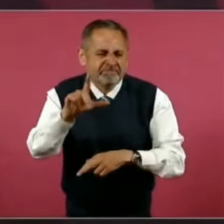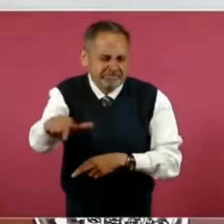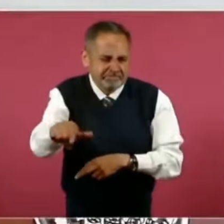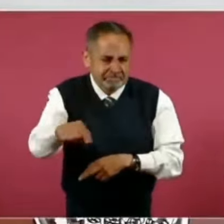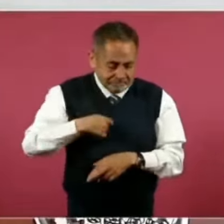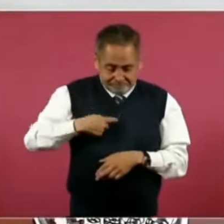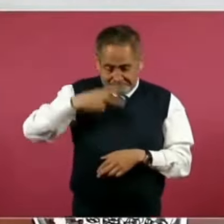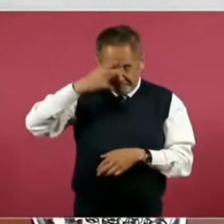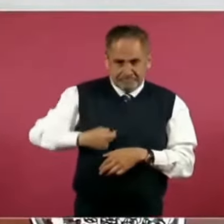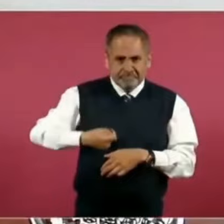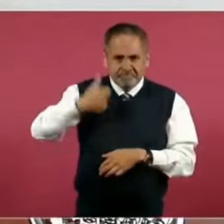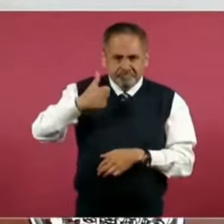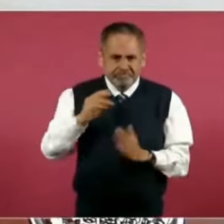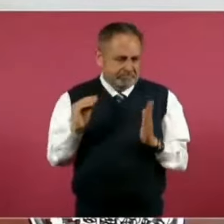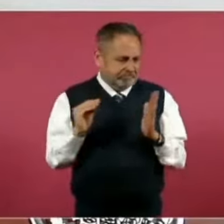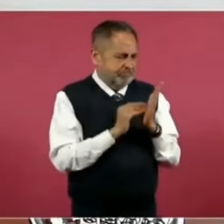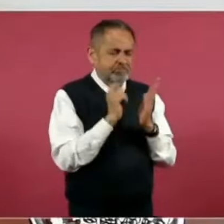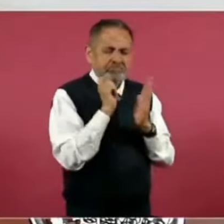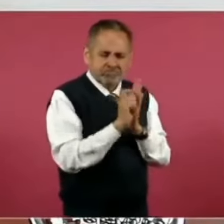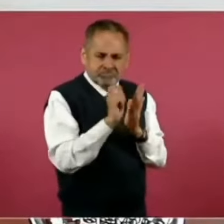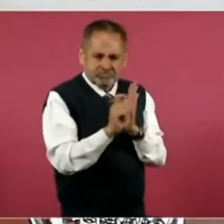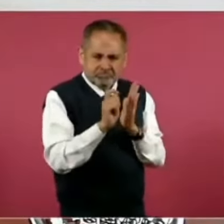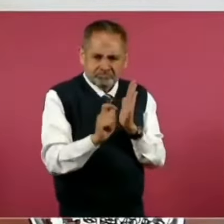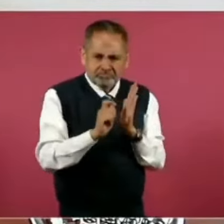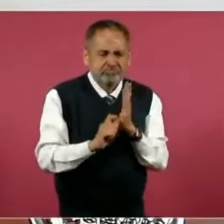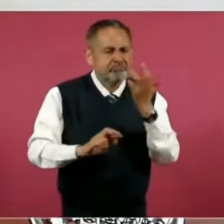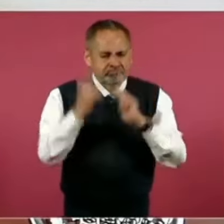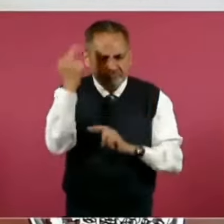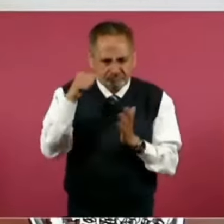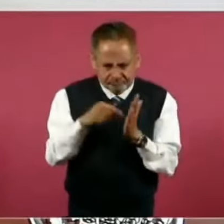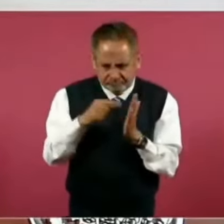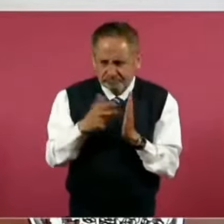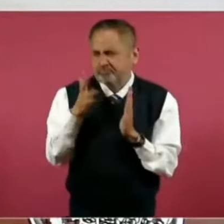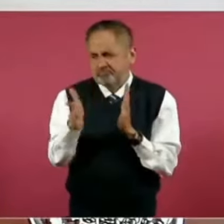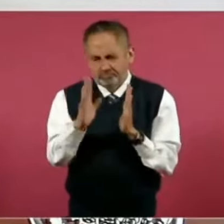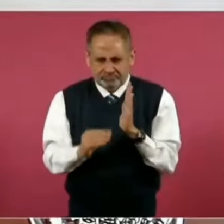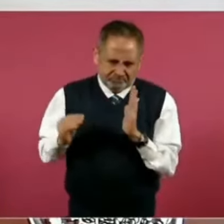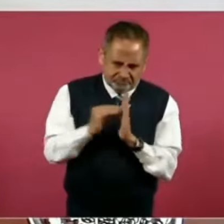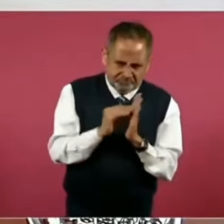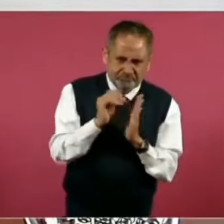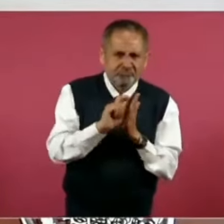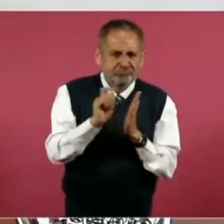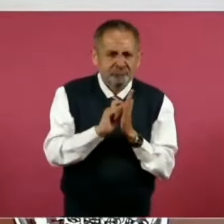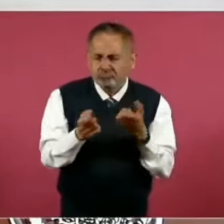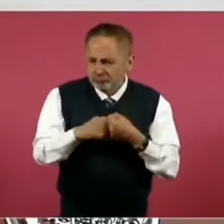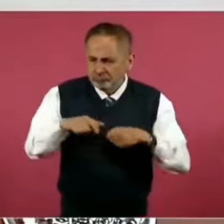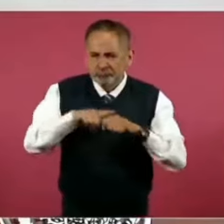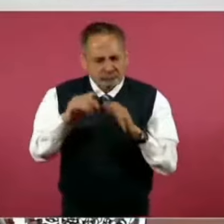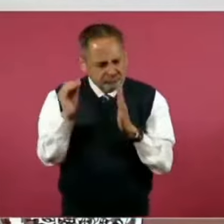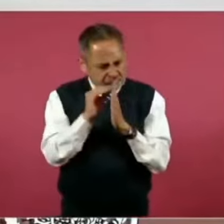Ya aquí se había llevado a cabo la revolución y